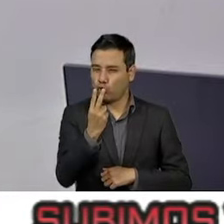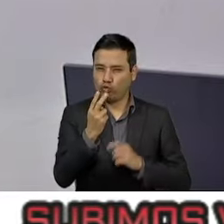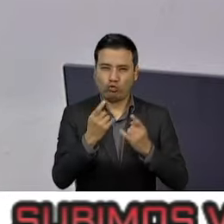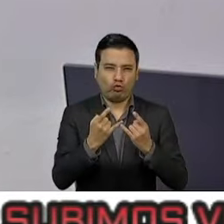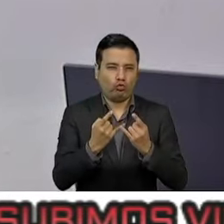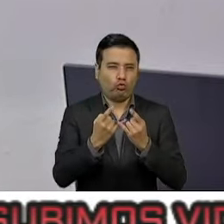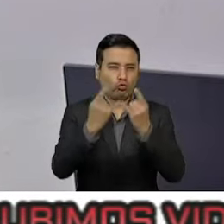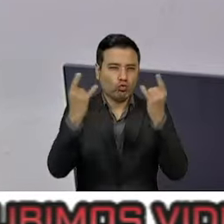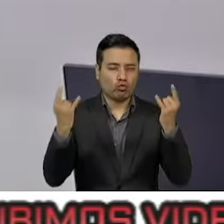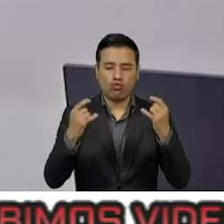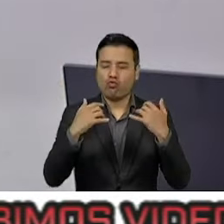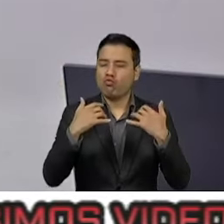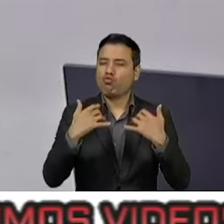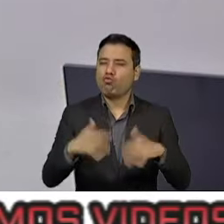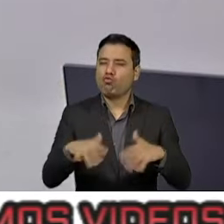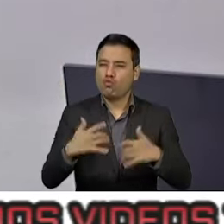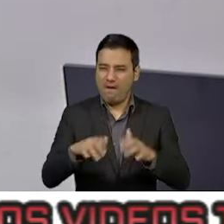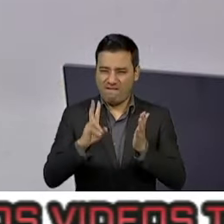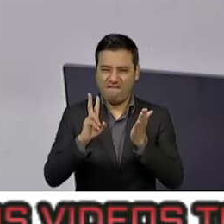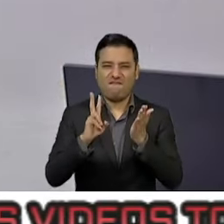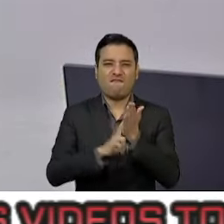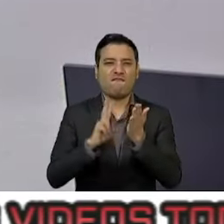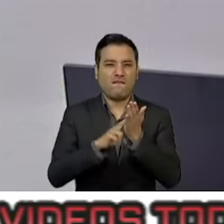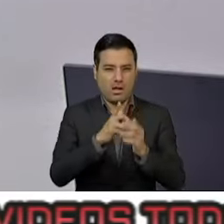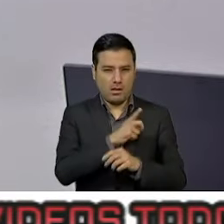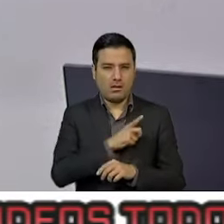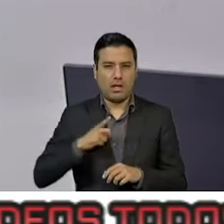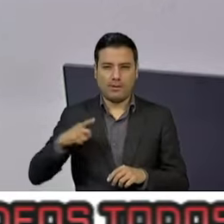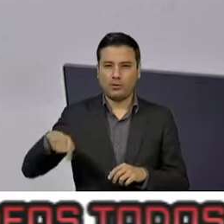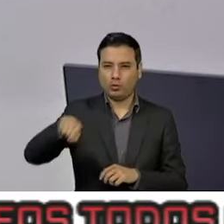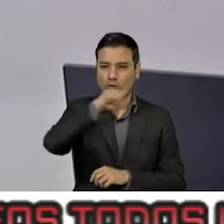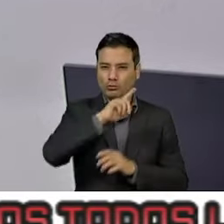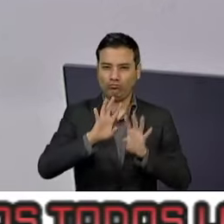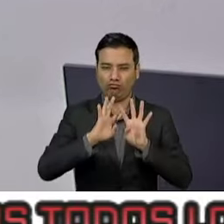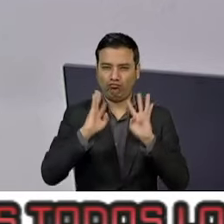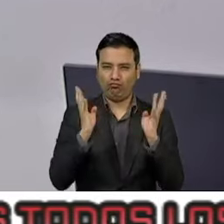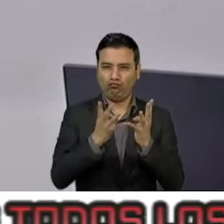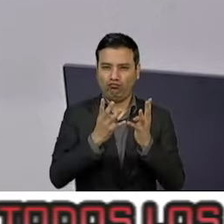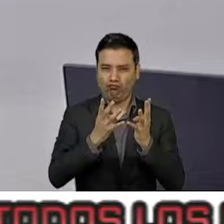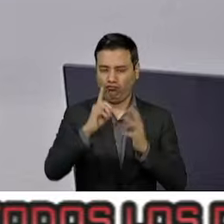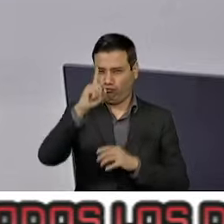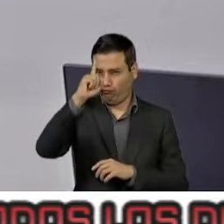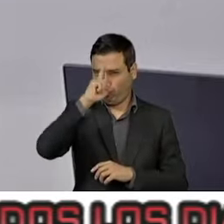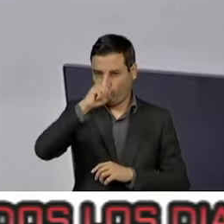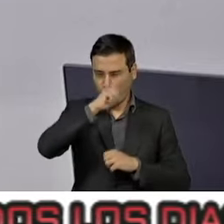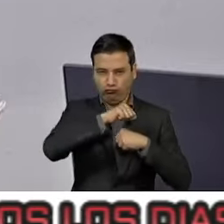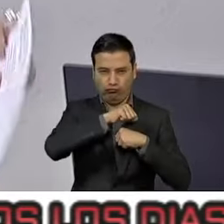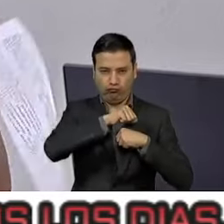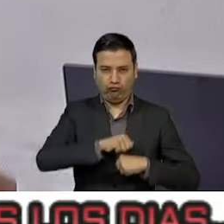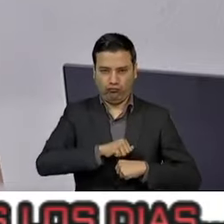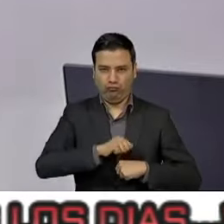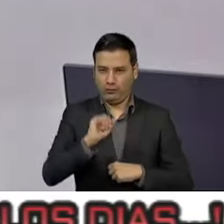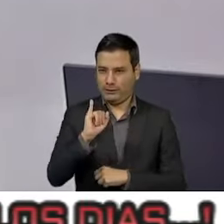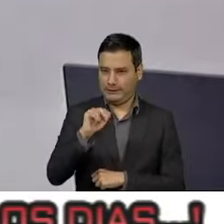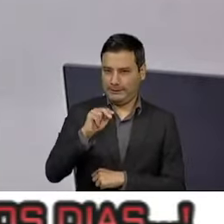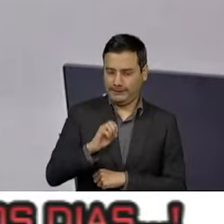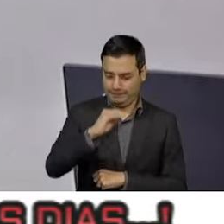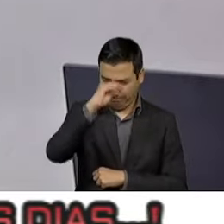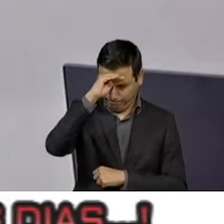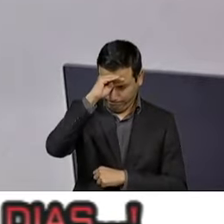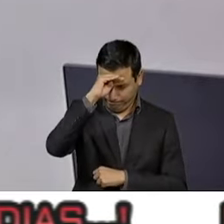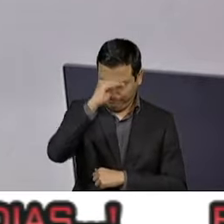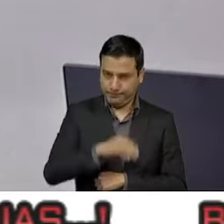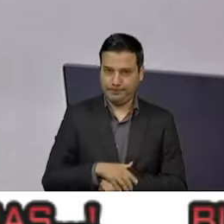de vista merecen un momento de reflexión en el seno de este máximo órgano de dirección del Instituto Nacional